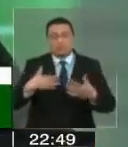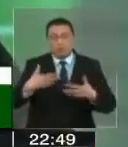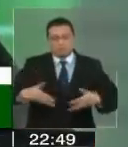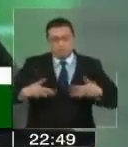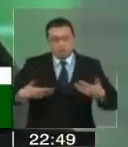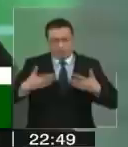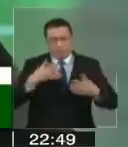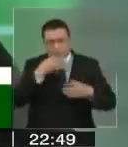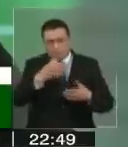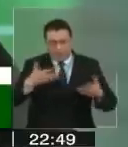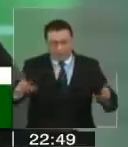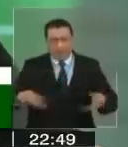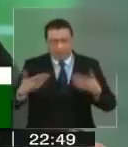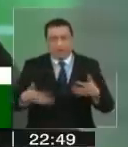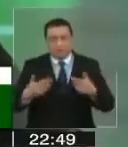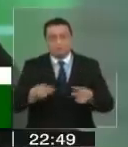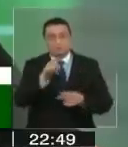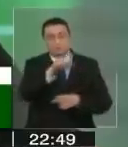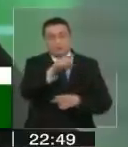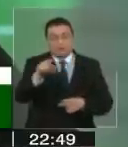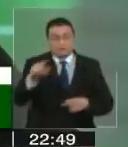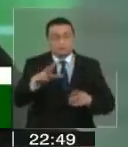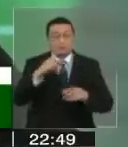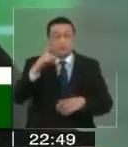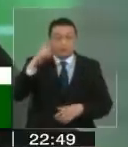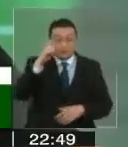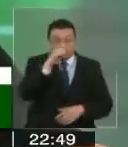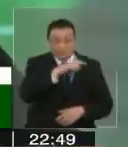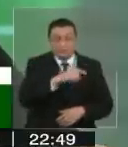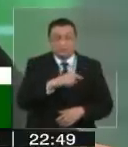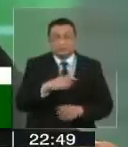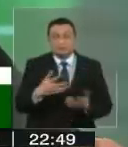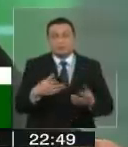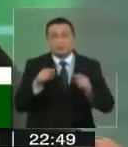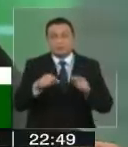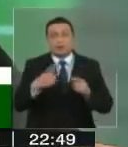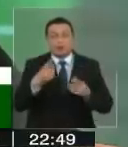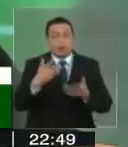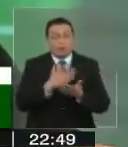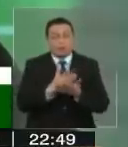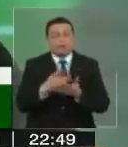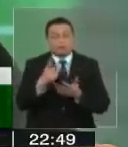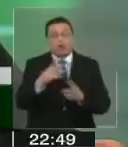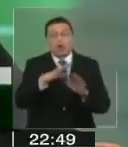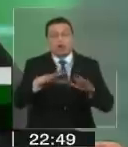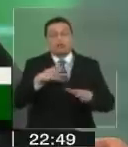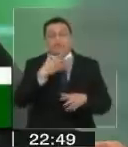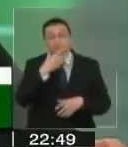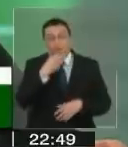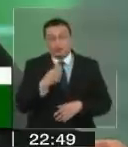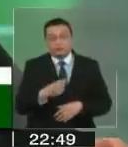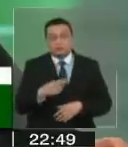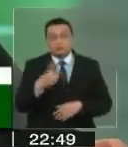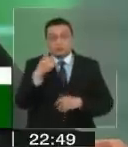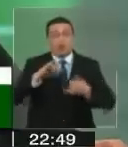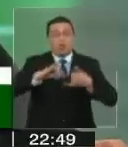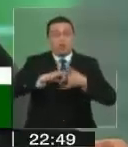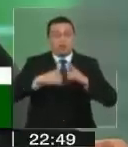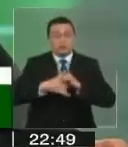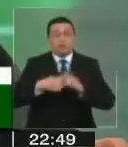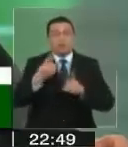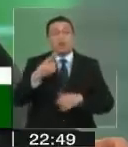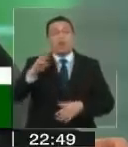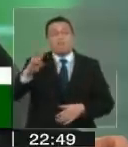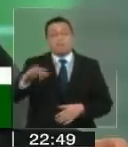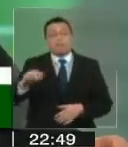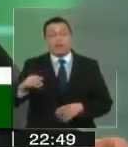hagan. Para ella es sumamente difícil. Mira, llegó a suceder algo súper lindo. Hay uno, en el WhatsApp hay una mamá